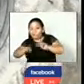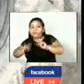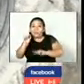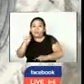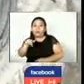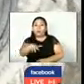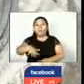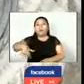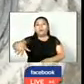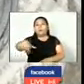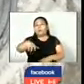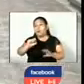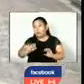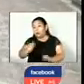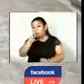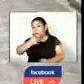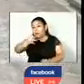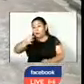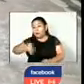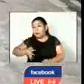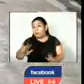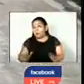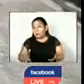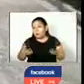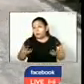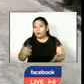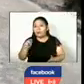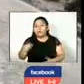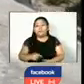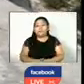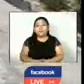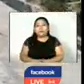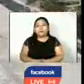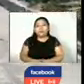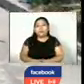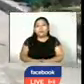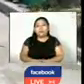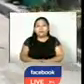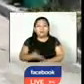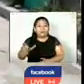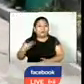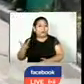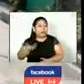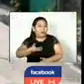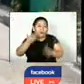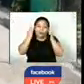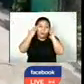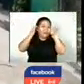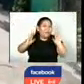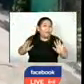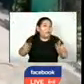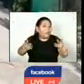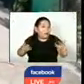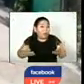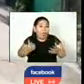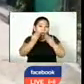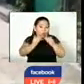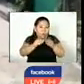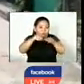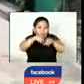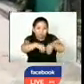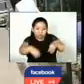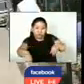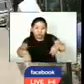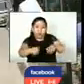zona para ver si en verdad a qué se está debiendo eso porque no tenemos si fue problema de agua potable